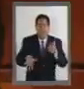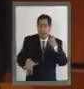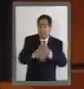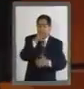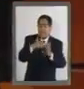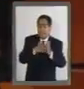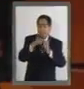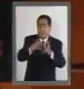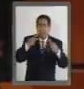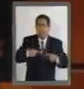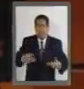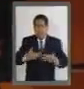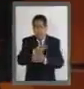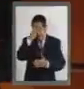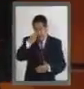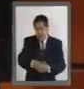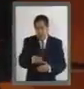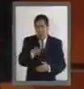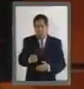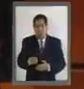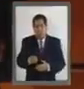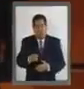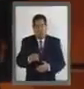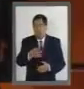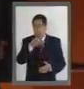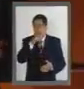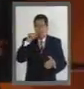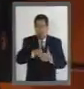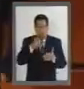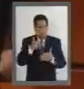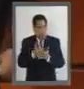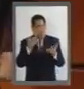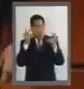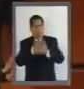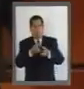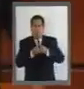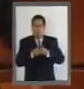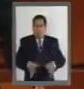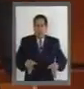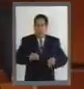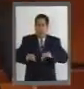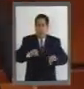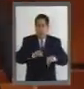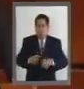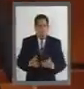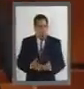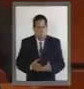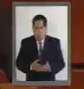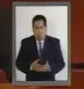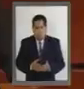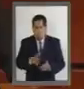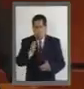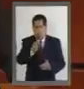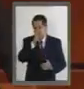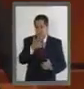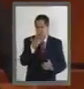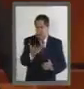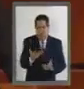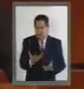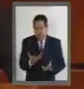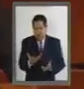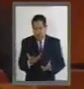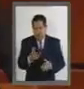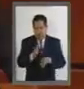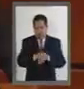mexicanos y mexicanas que de pronto, de golpe y porrazo, queden sin empleo. Es una afrenta de carácter